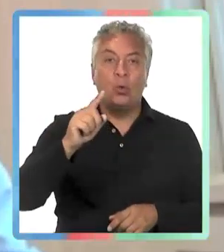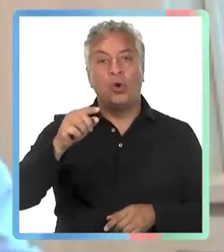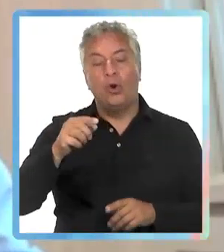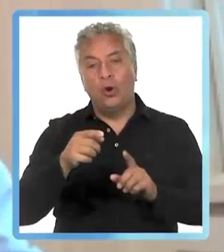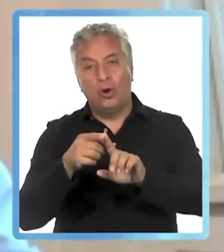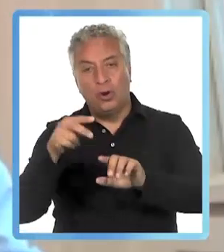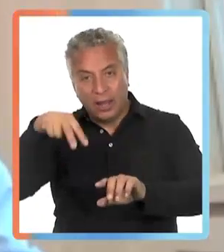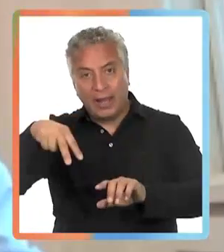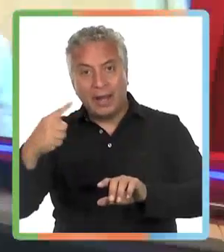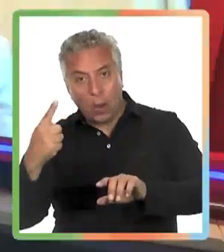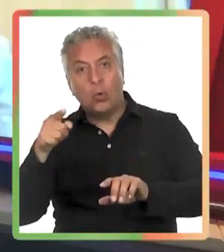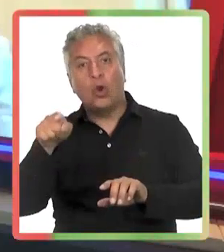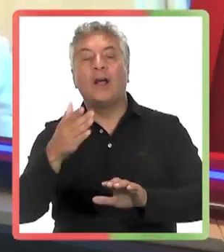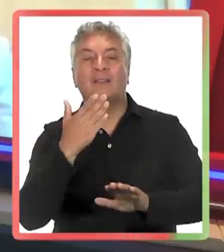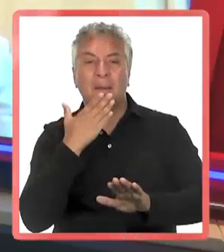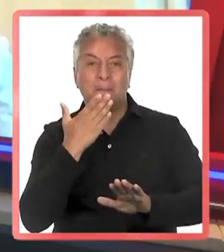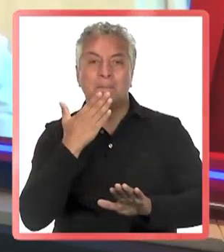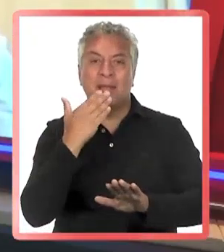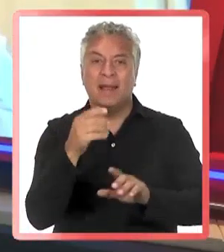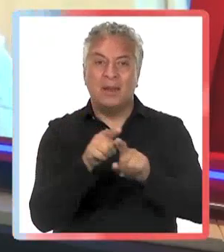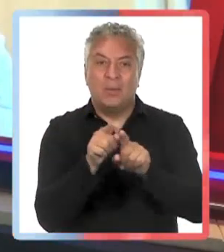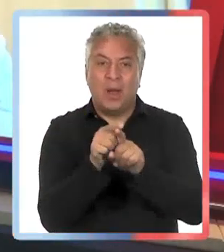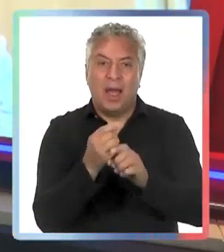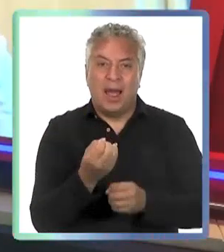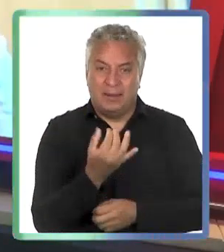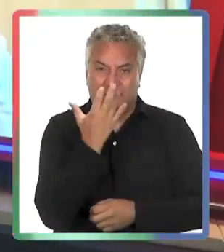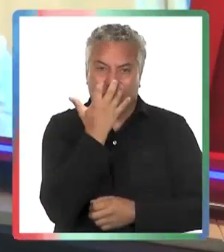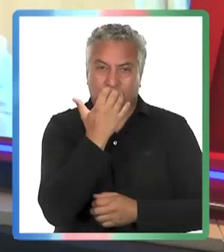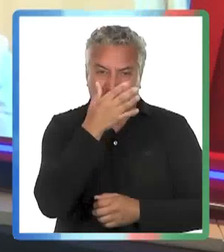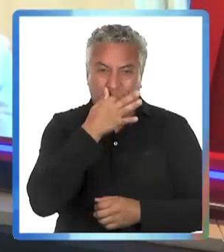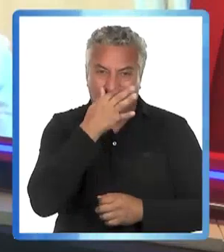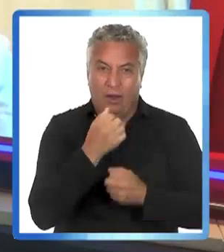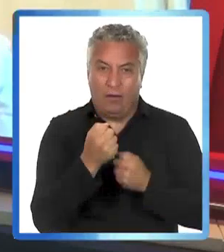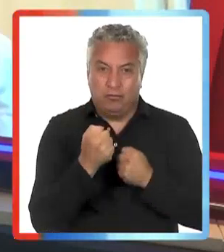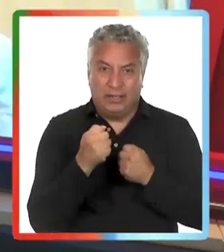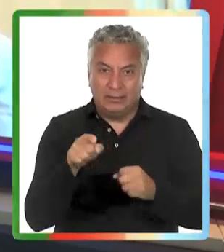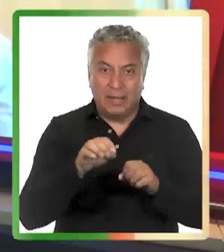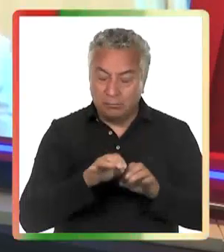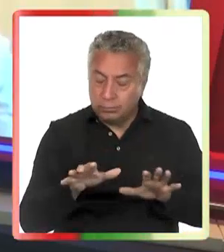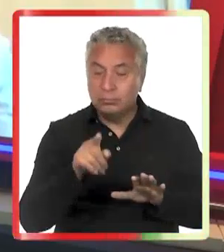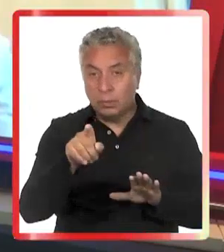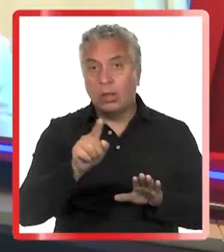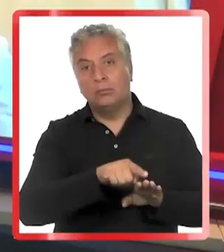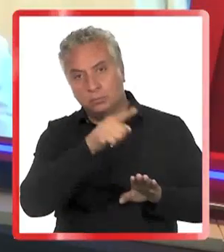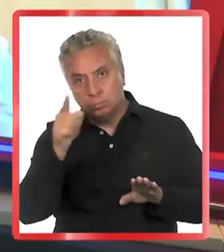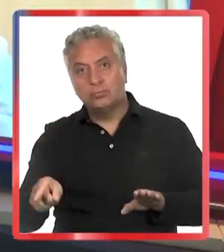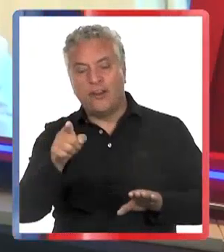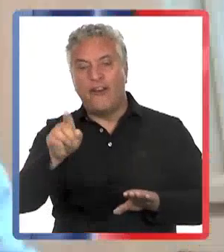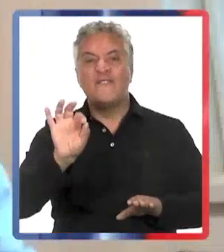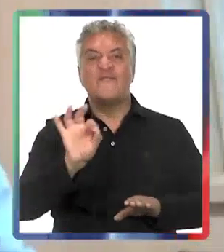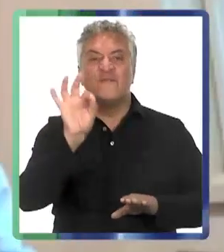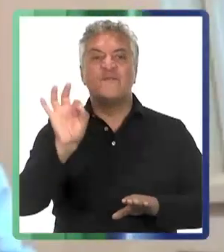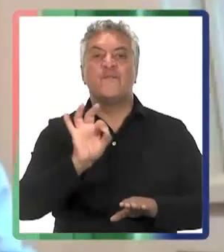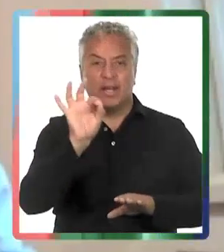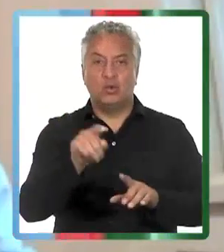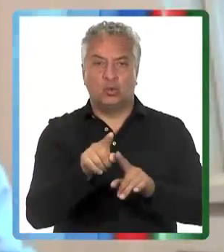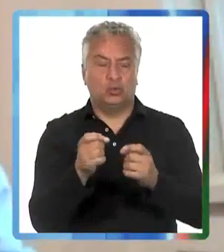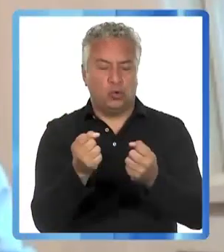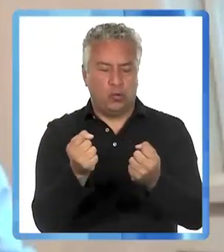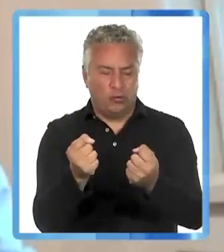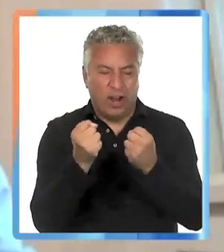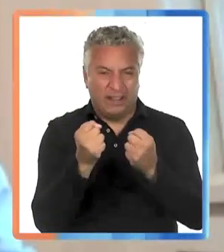H1N1. Pero esta naturalmente que fue distinto en términos de que se trataba de un virus